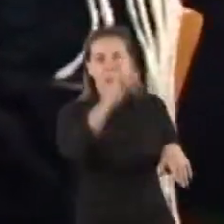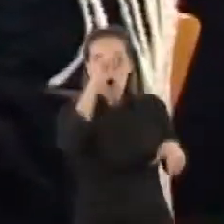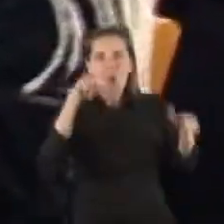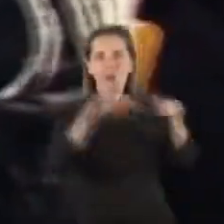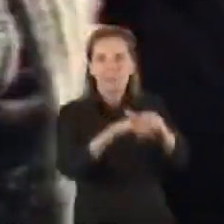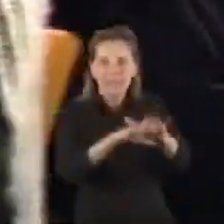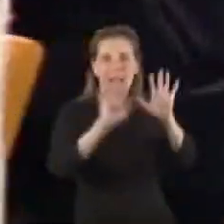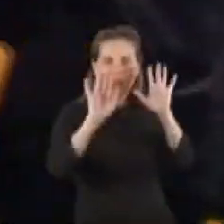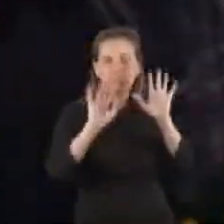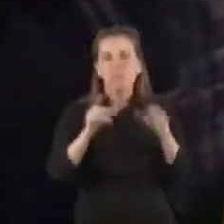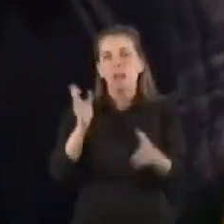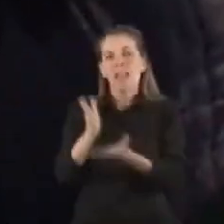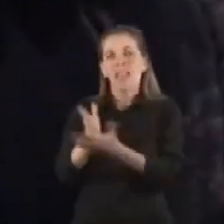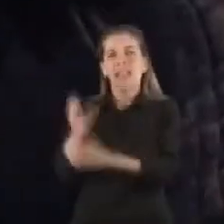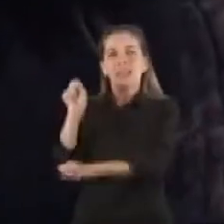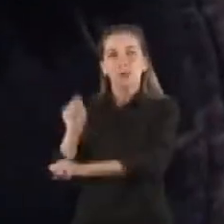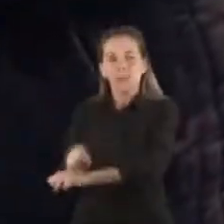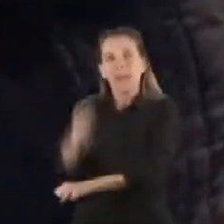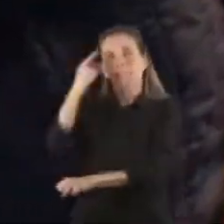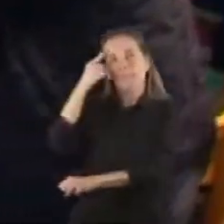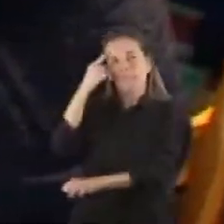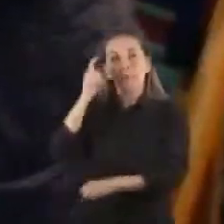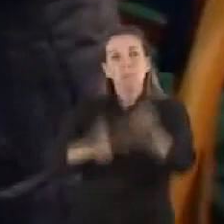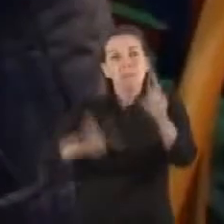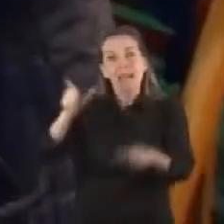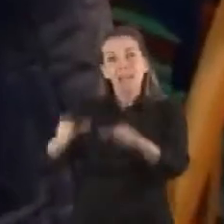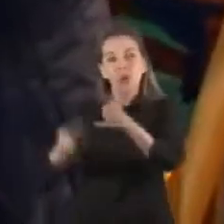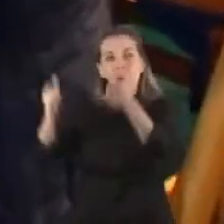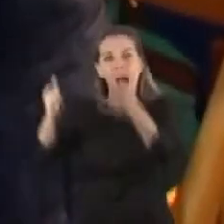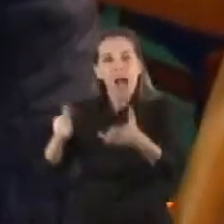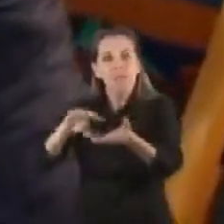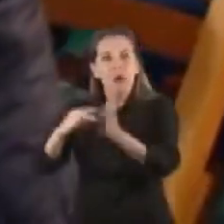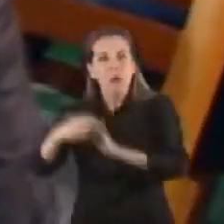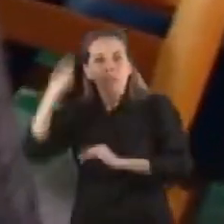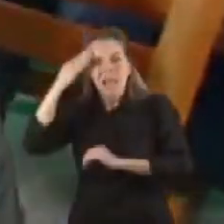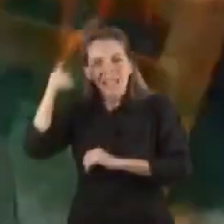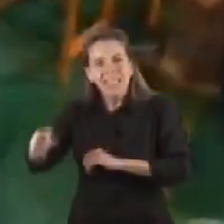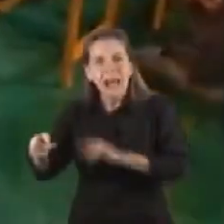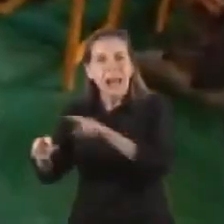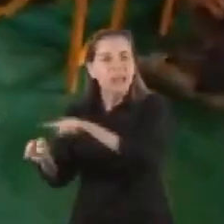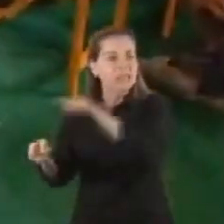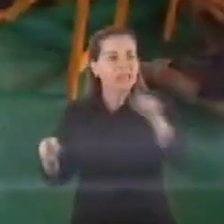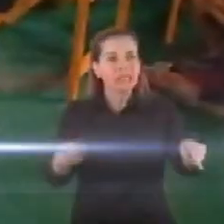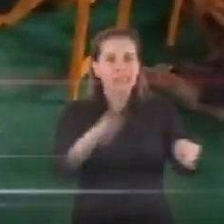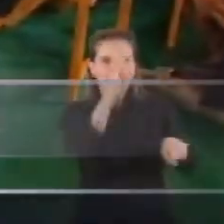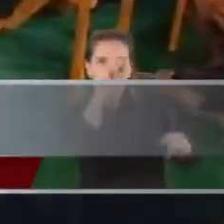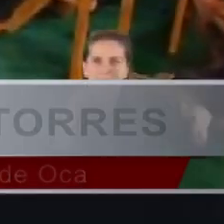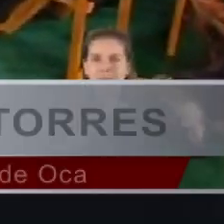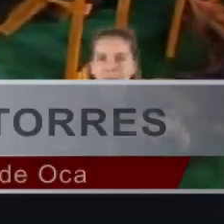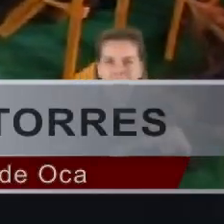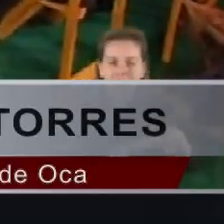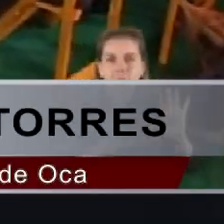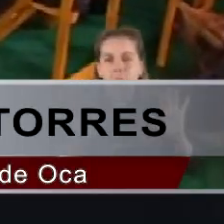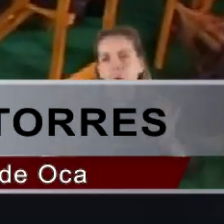que cometen delitos porque tienen alteraciones en sus facultades mentales y ellas, para ellas vamos a dictar medidas de seguridad